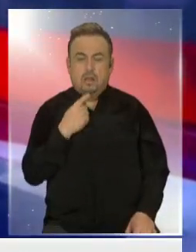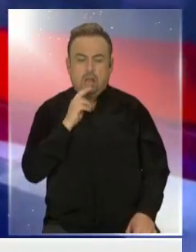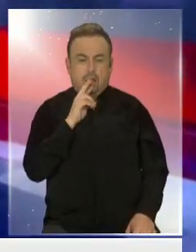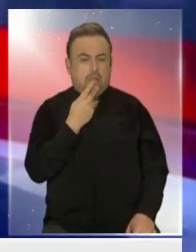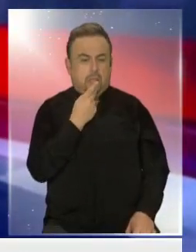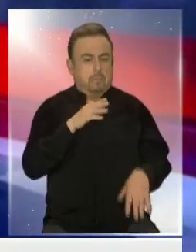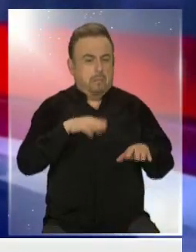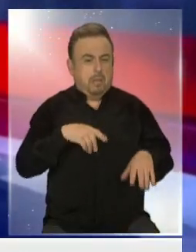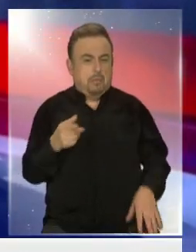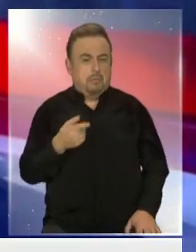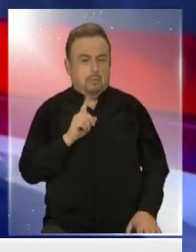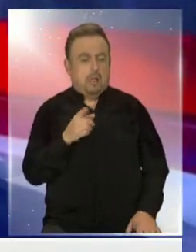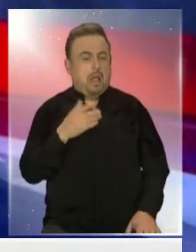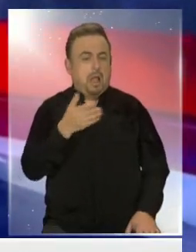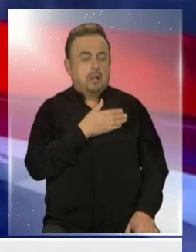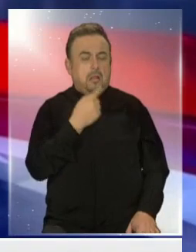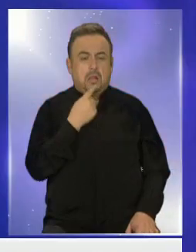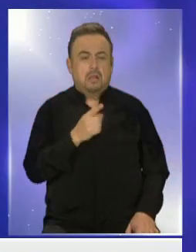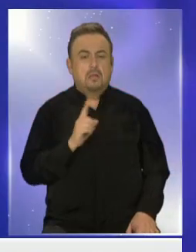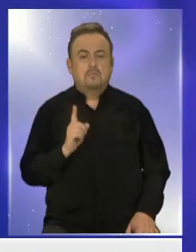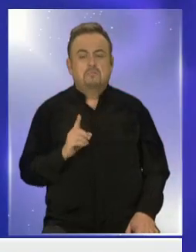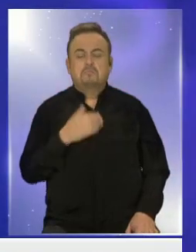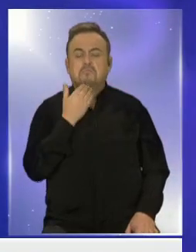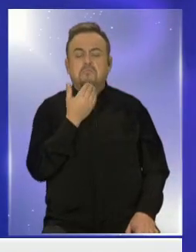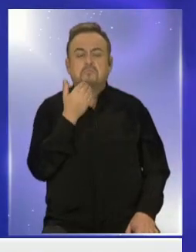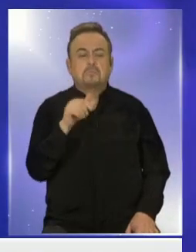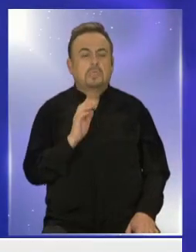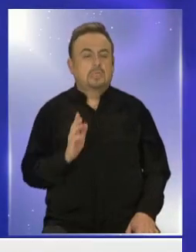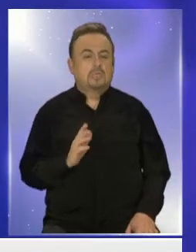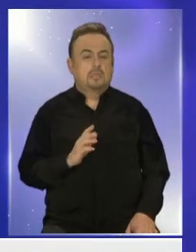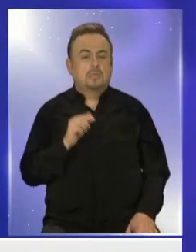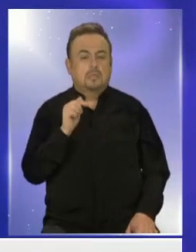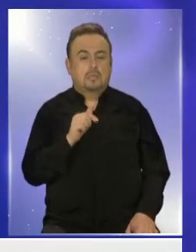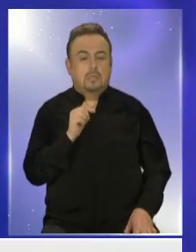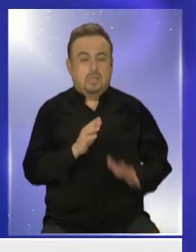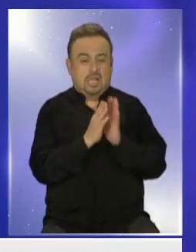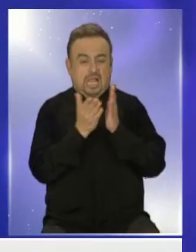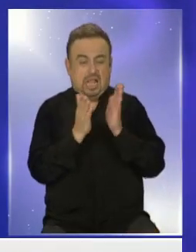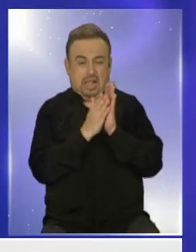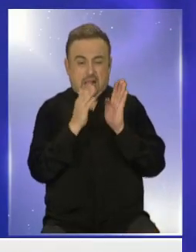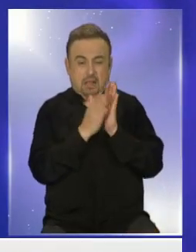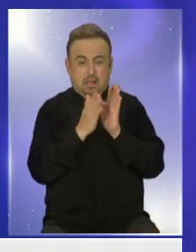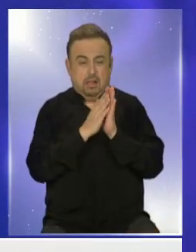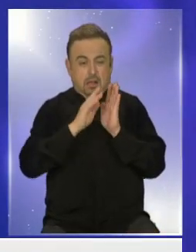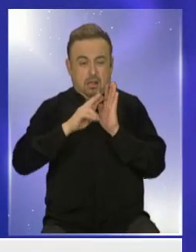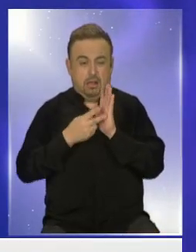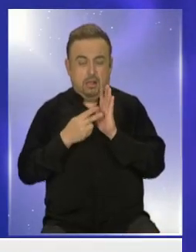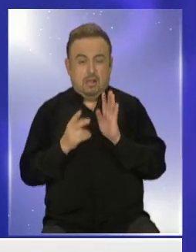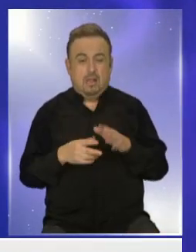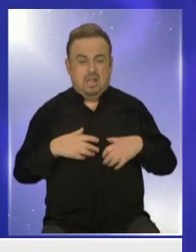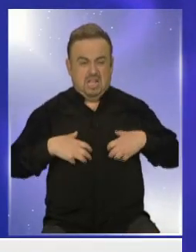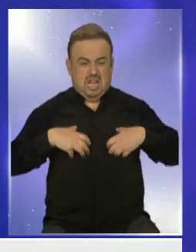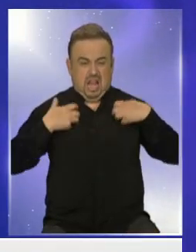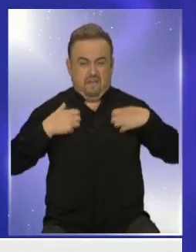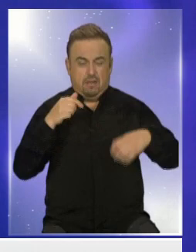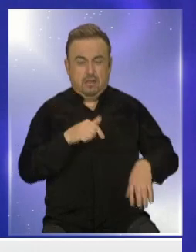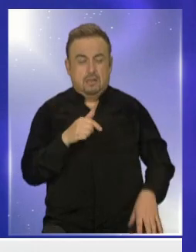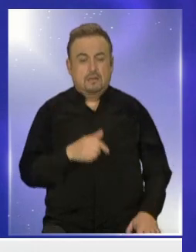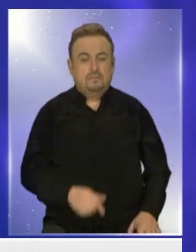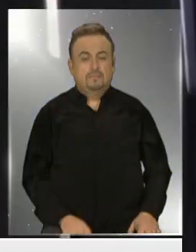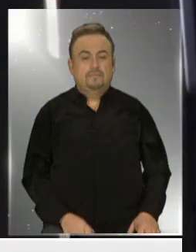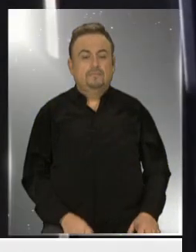contradecirse él mismo, cuando hace pocos días, a través de este libro traducido, se llama La rabia,